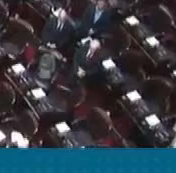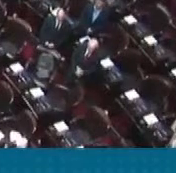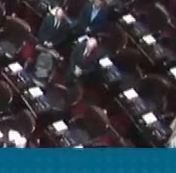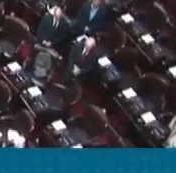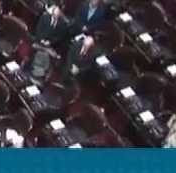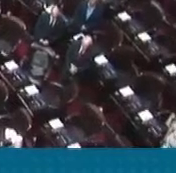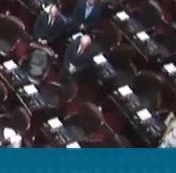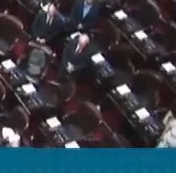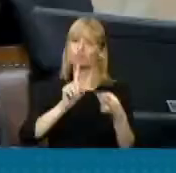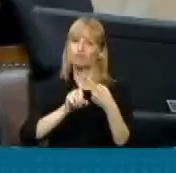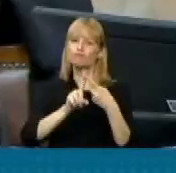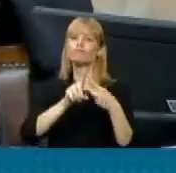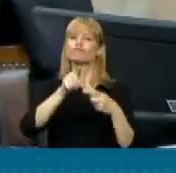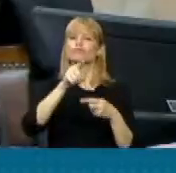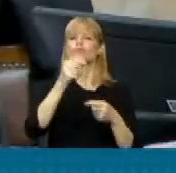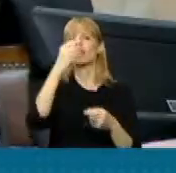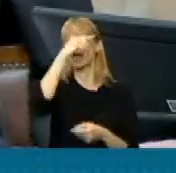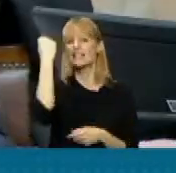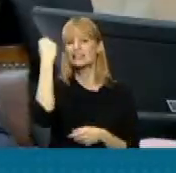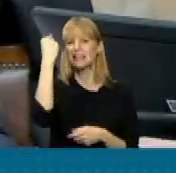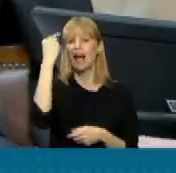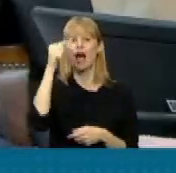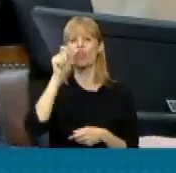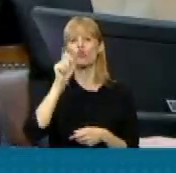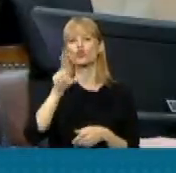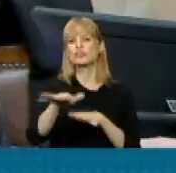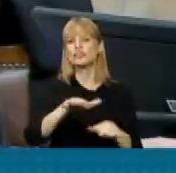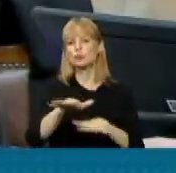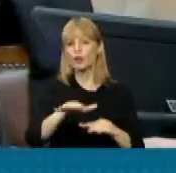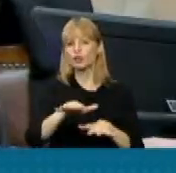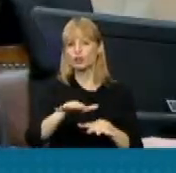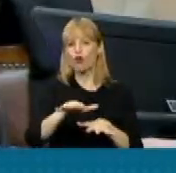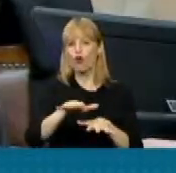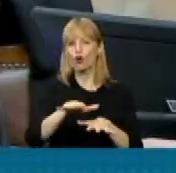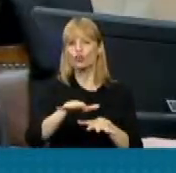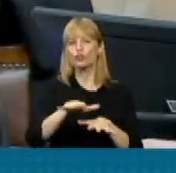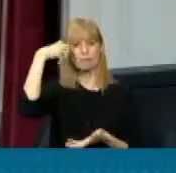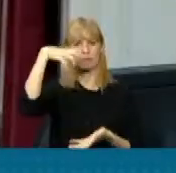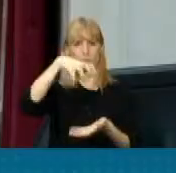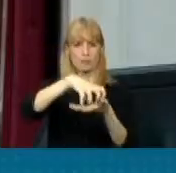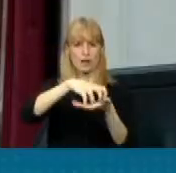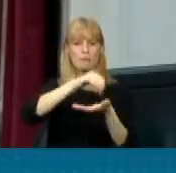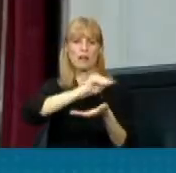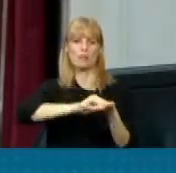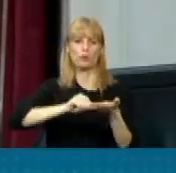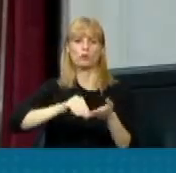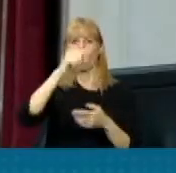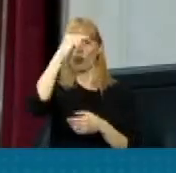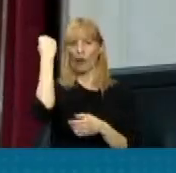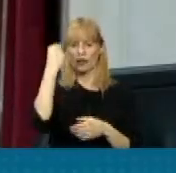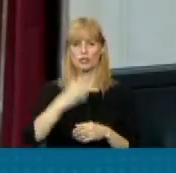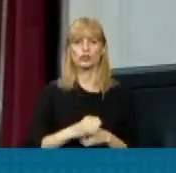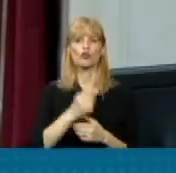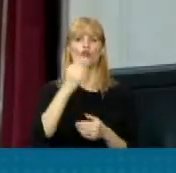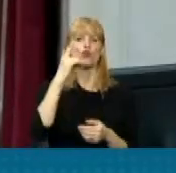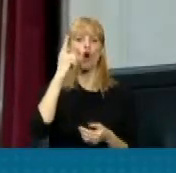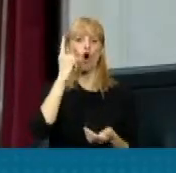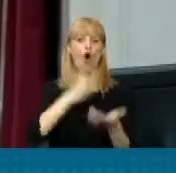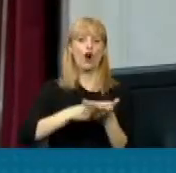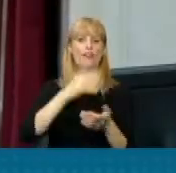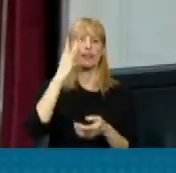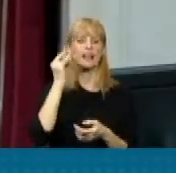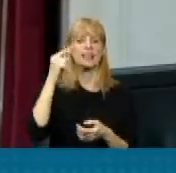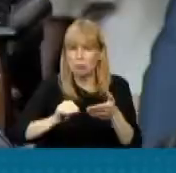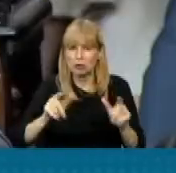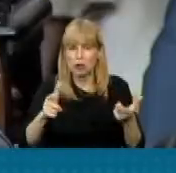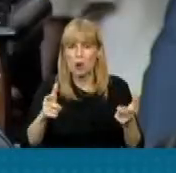domingo pasado, a ver, creo que el gobierno puede estar conforme, porque el gobierno es un partido nacional, le fue